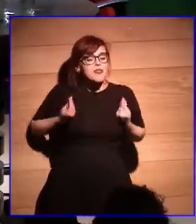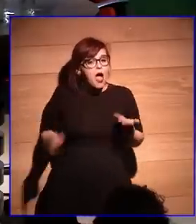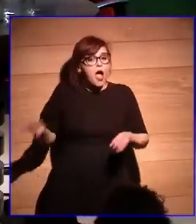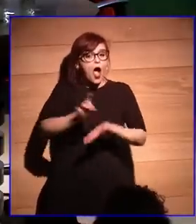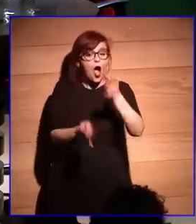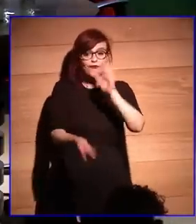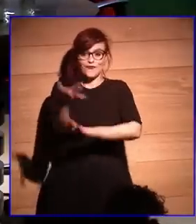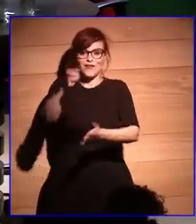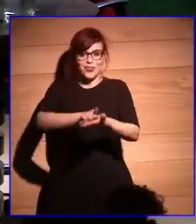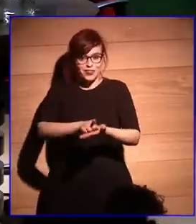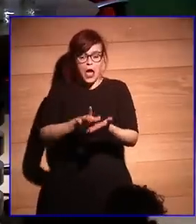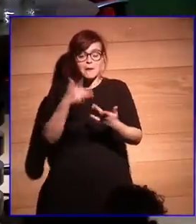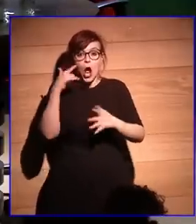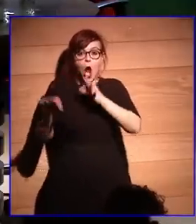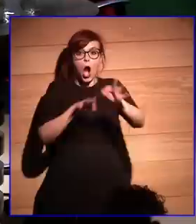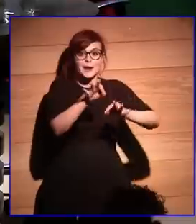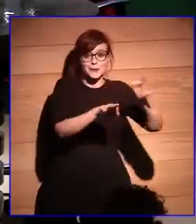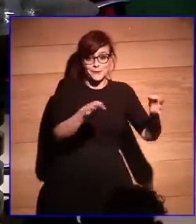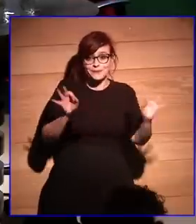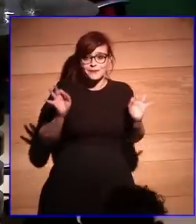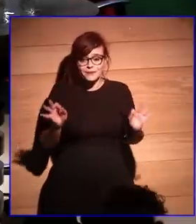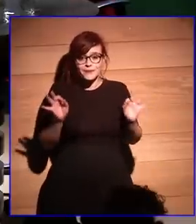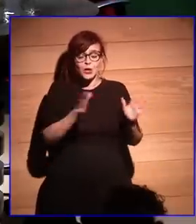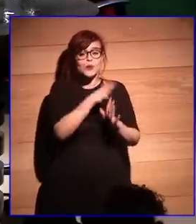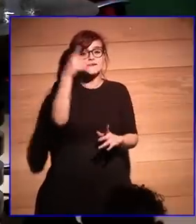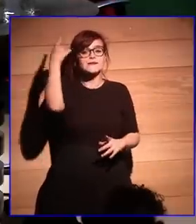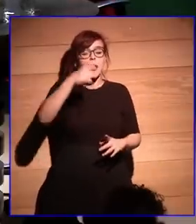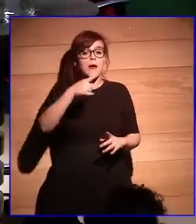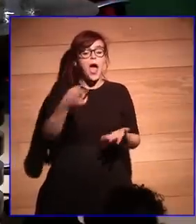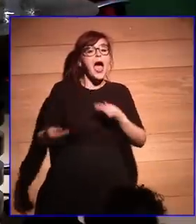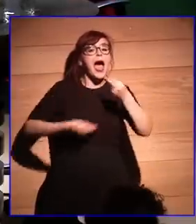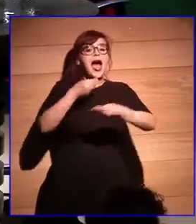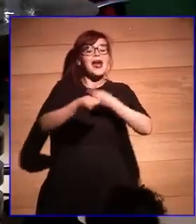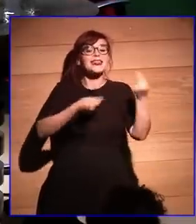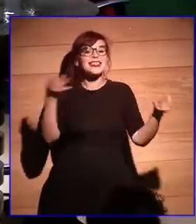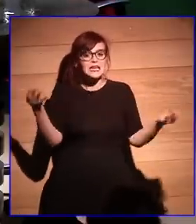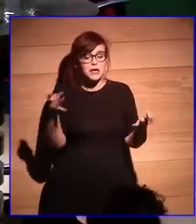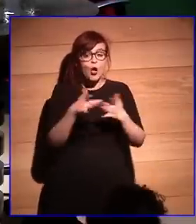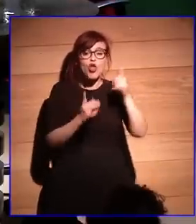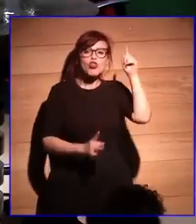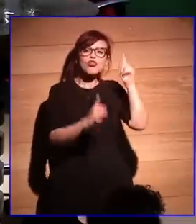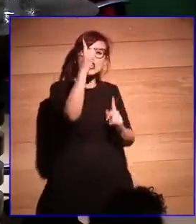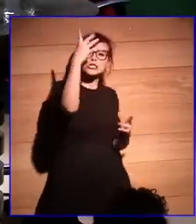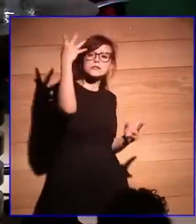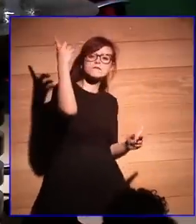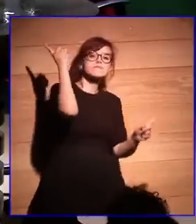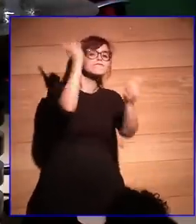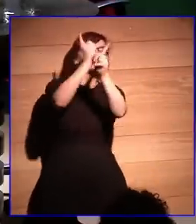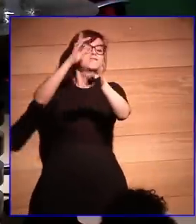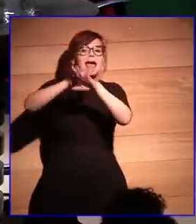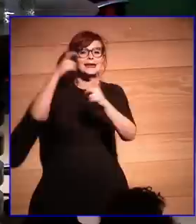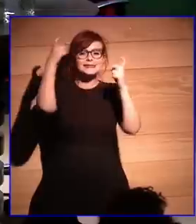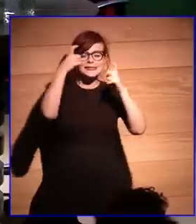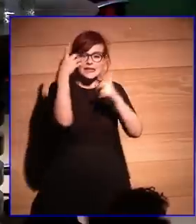esto a ver cómo lo reorganizamos. Y entonces lo que va a hacer va a ser enfrentarse a Dios intentando pervertir a